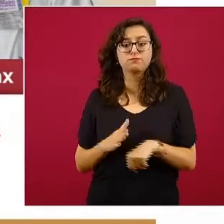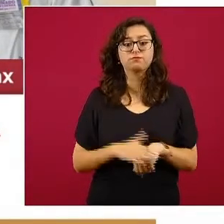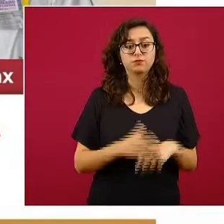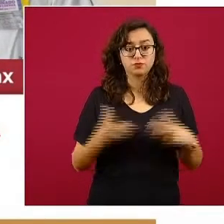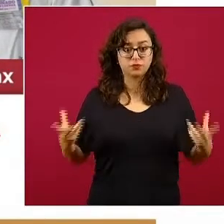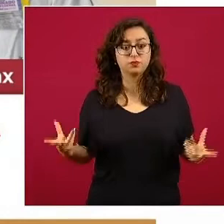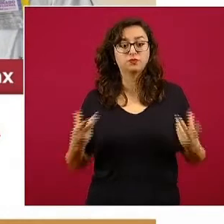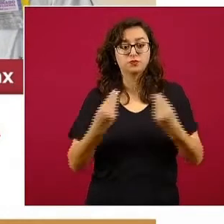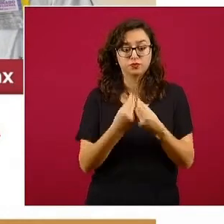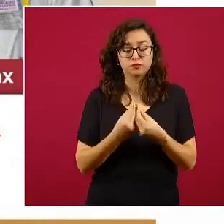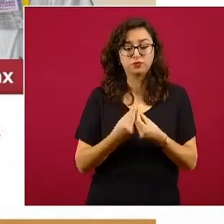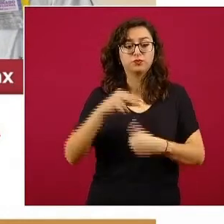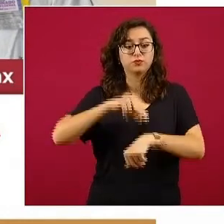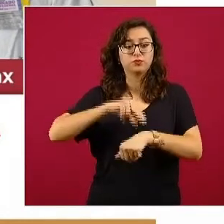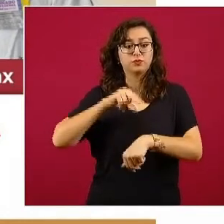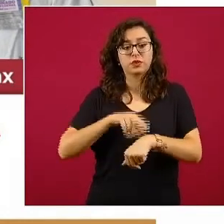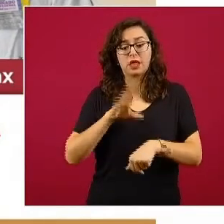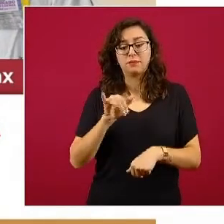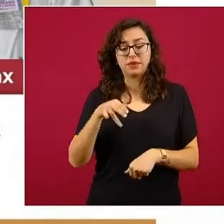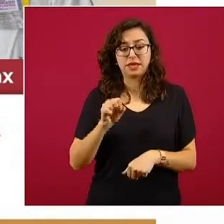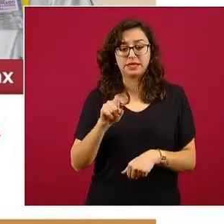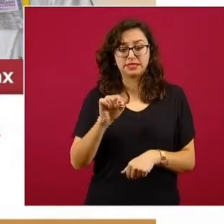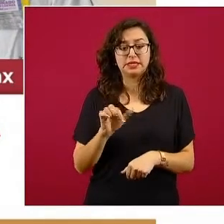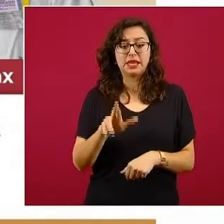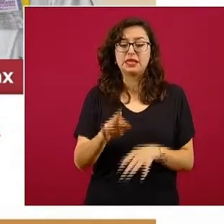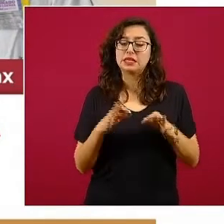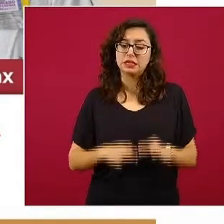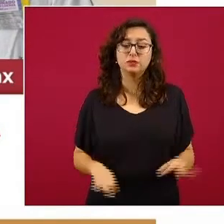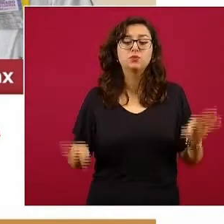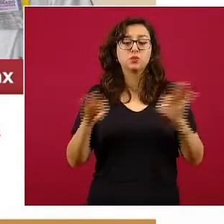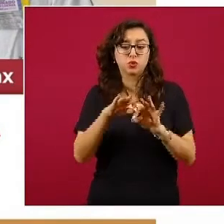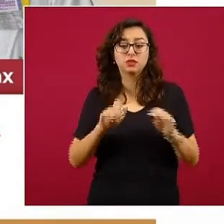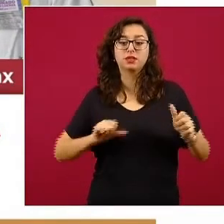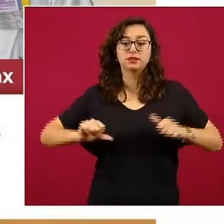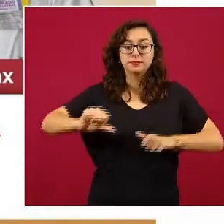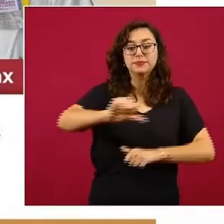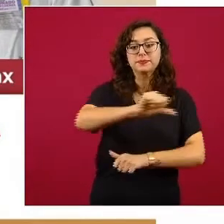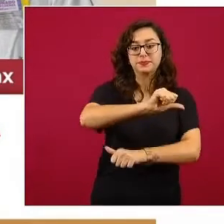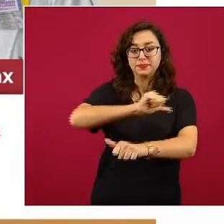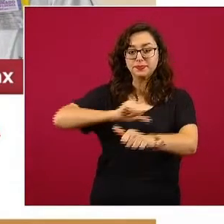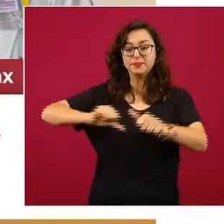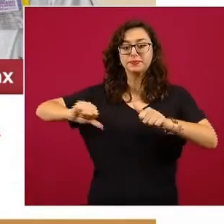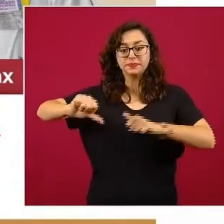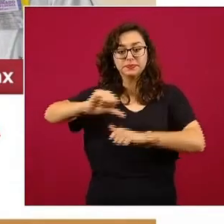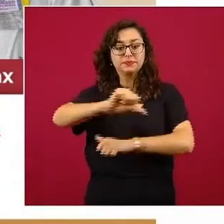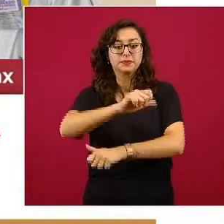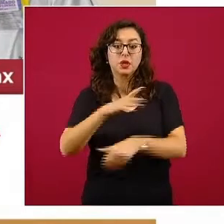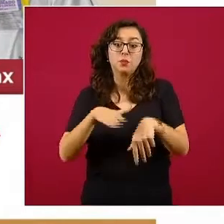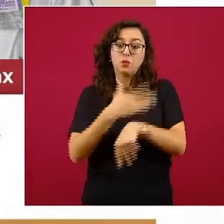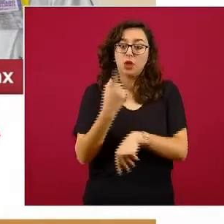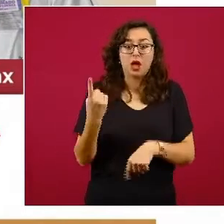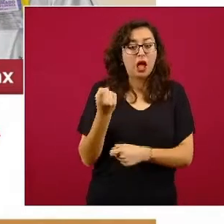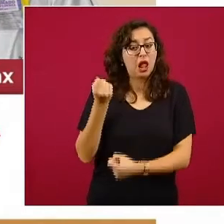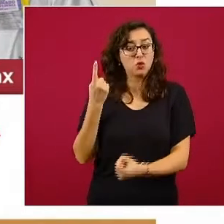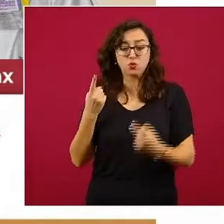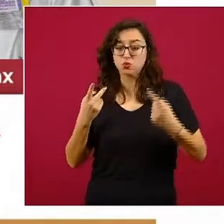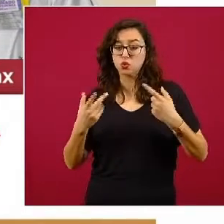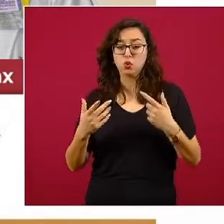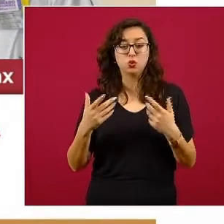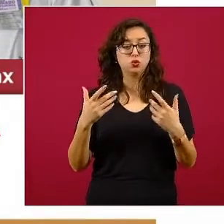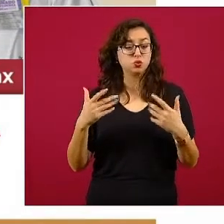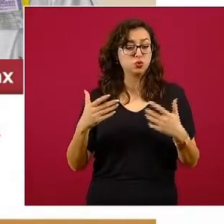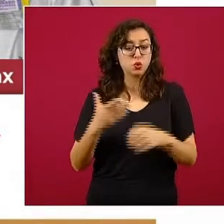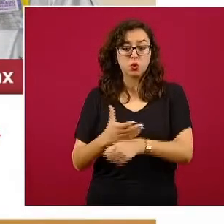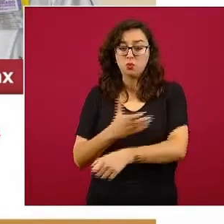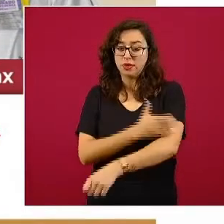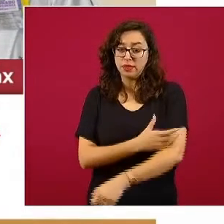del Bienestar. Es importante relevar a los compañeros y a las compañeras que han estado con un profundo coraje y